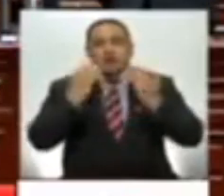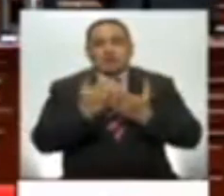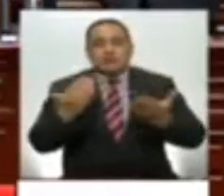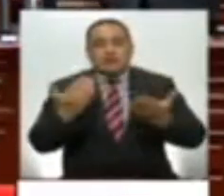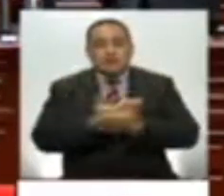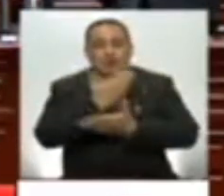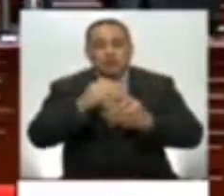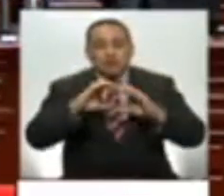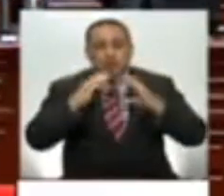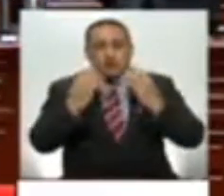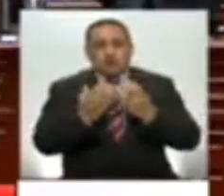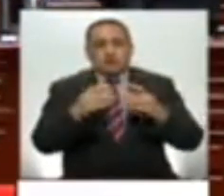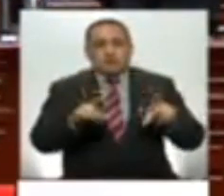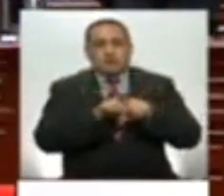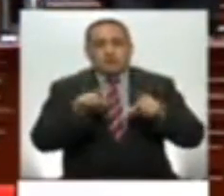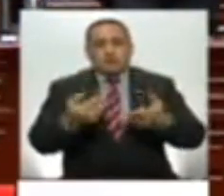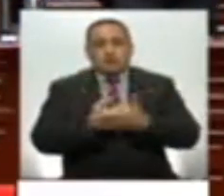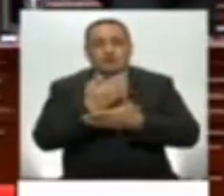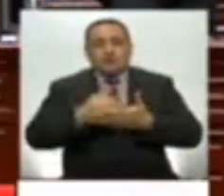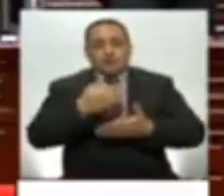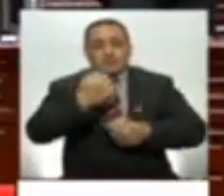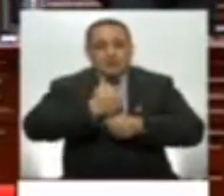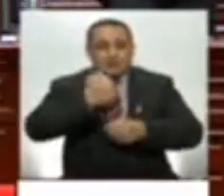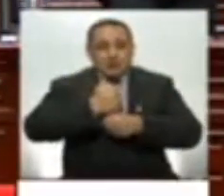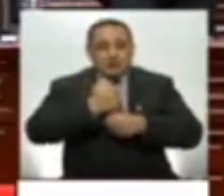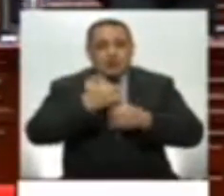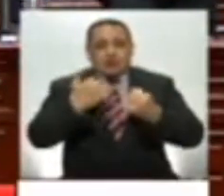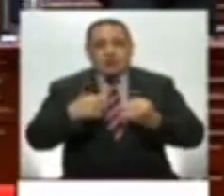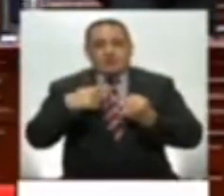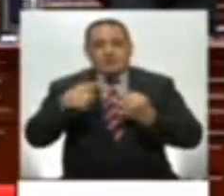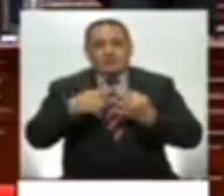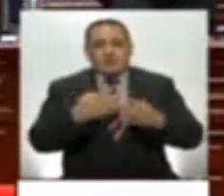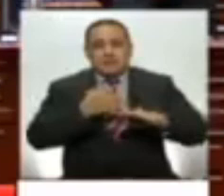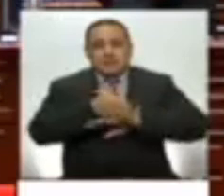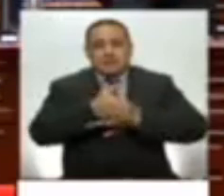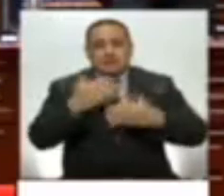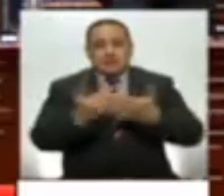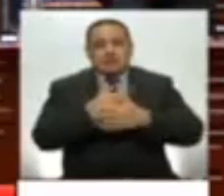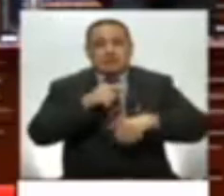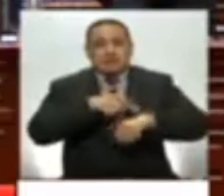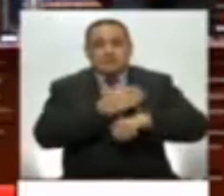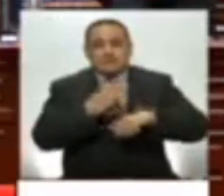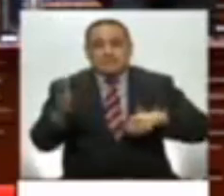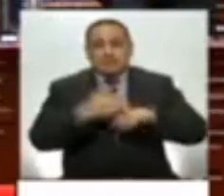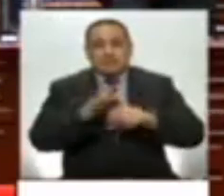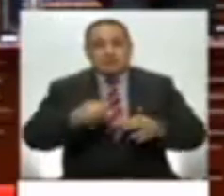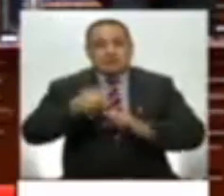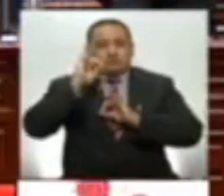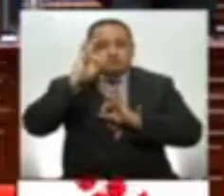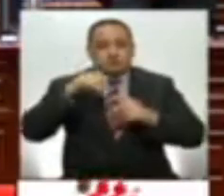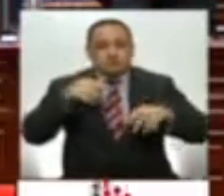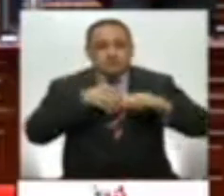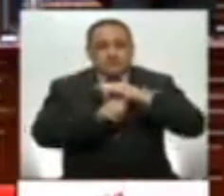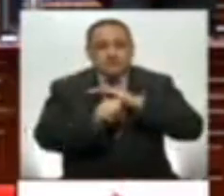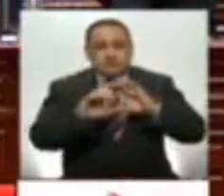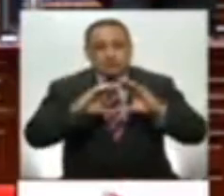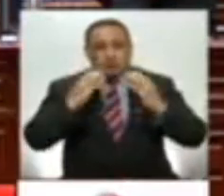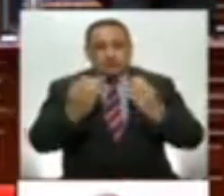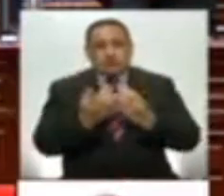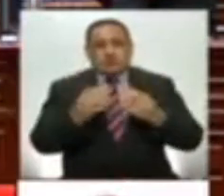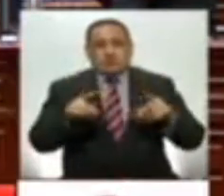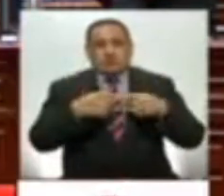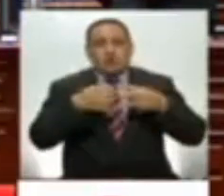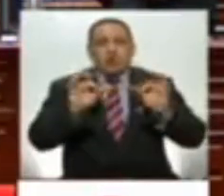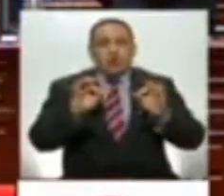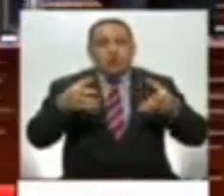nuevo Congreso, o los congresistas en ejercicio, en el caso de instalación de un nuevo periodo anual de sesiones dentro del periodo parlamentario, o los